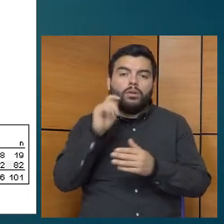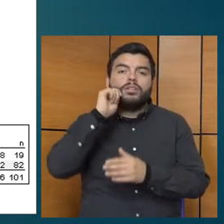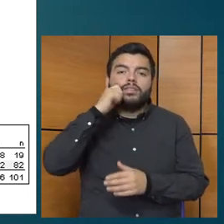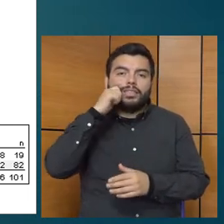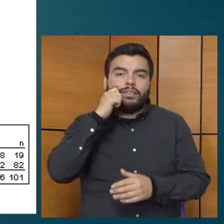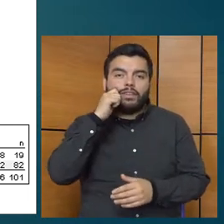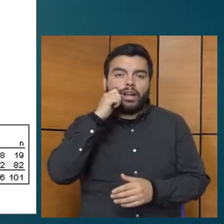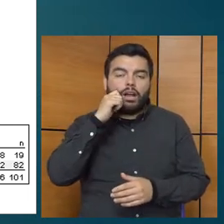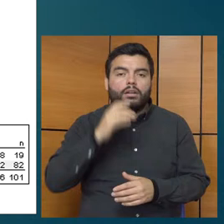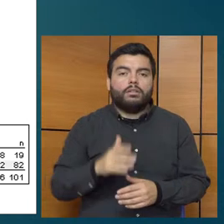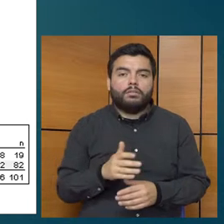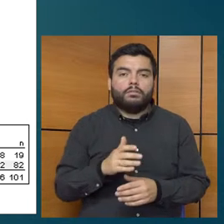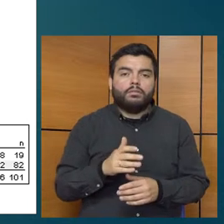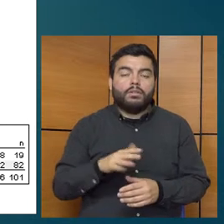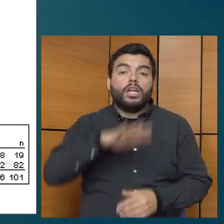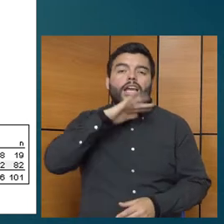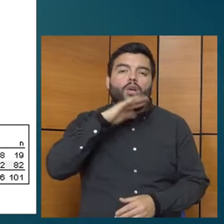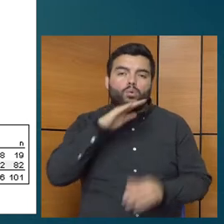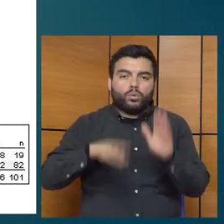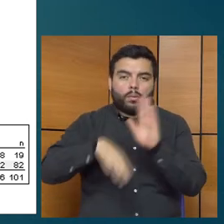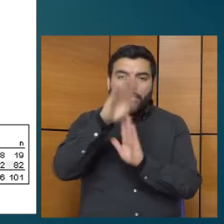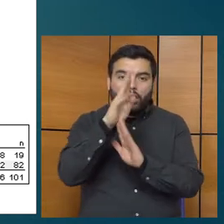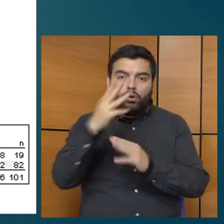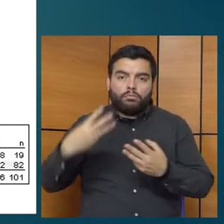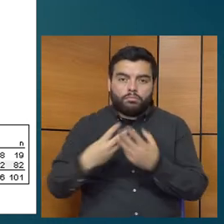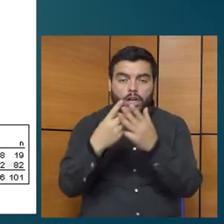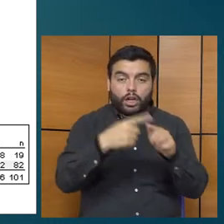probablemente el uso era mucho mayor de esta red.